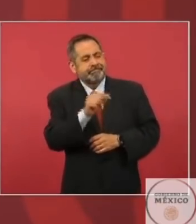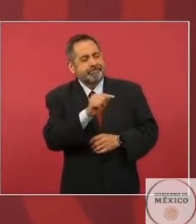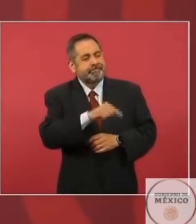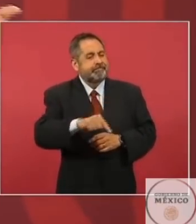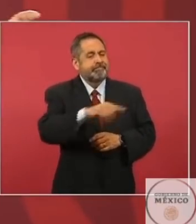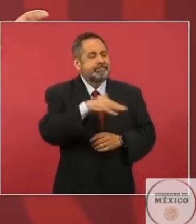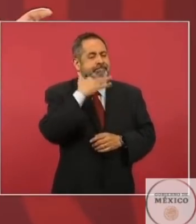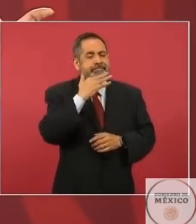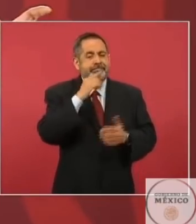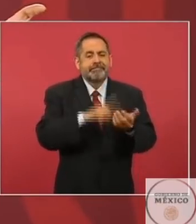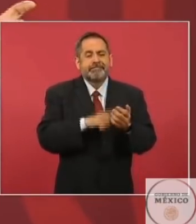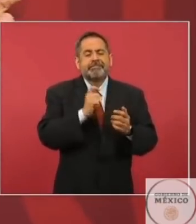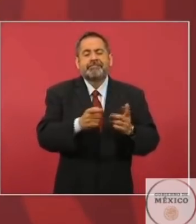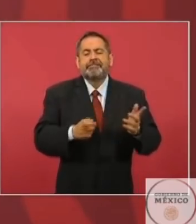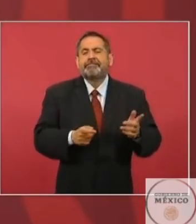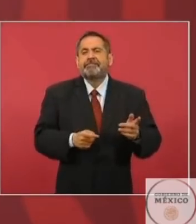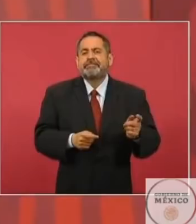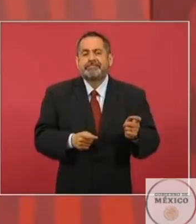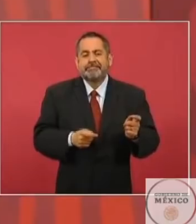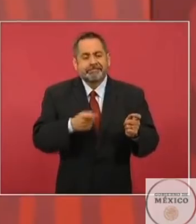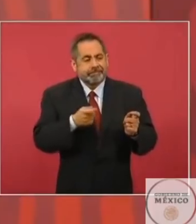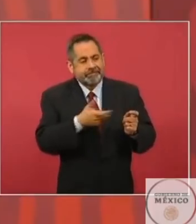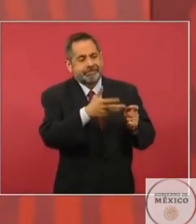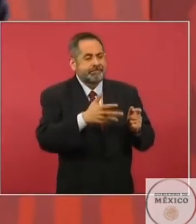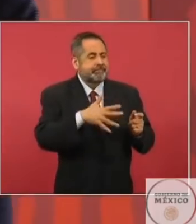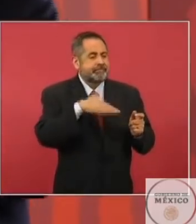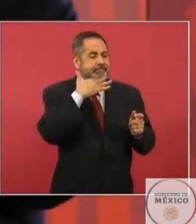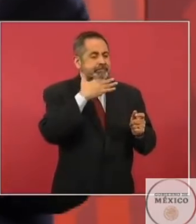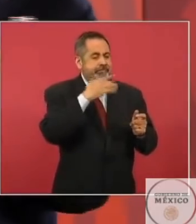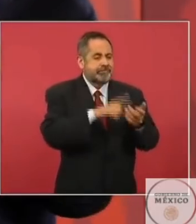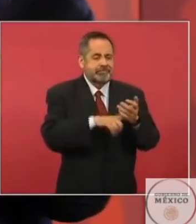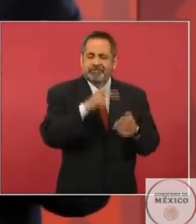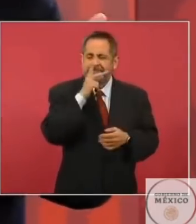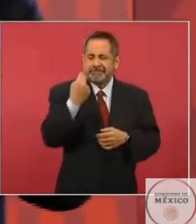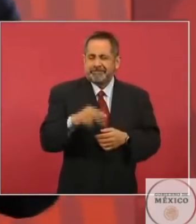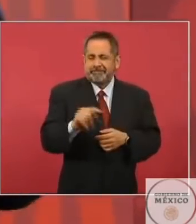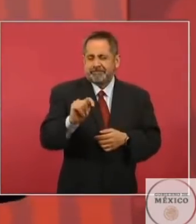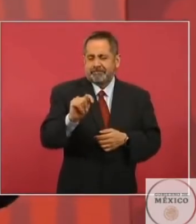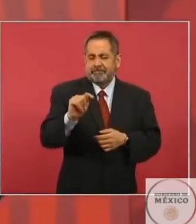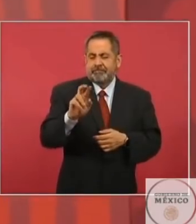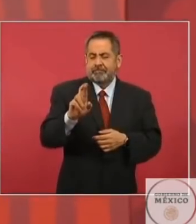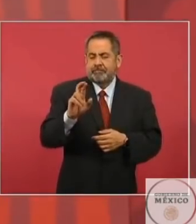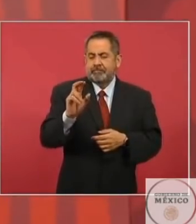que decía que la corrupción había tronchado